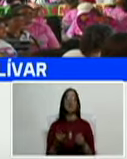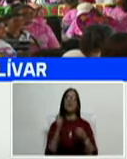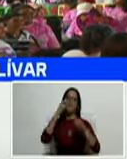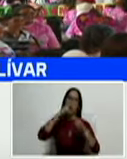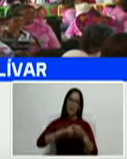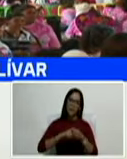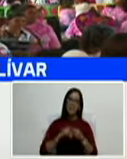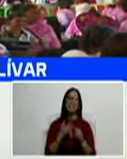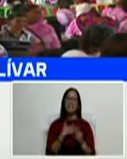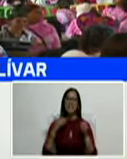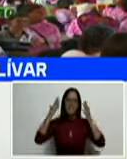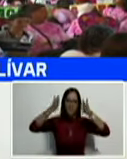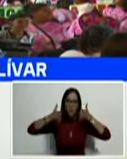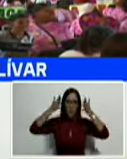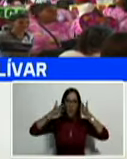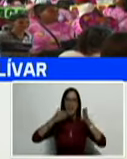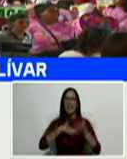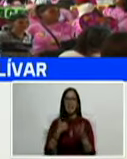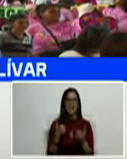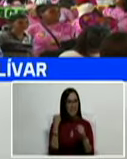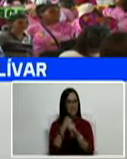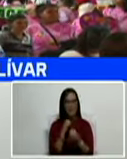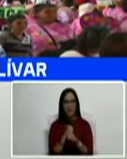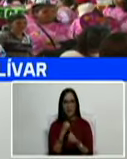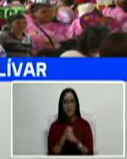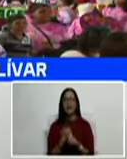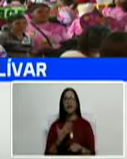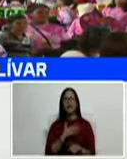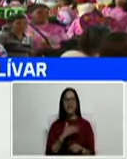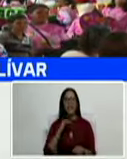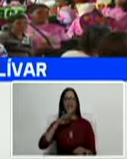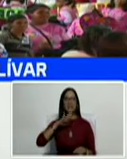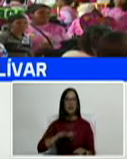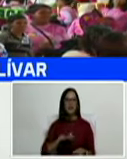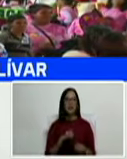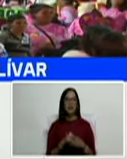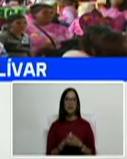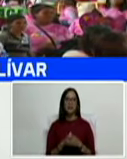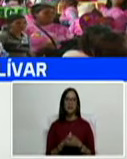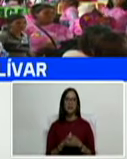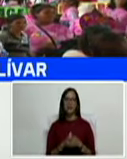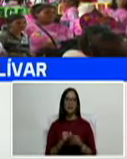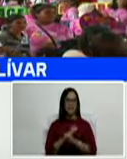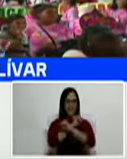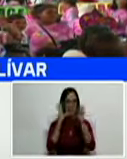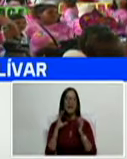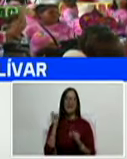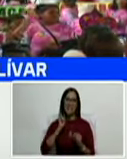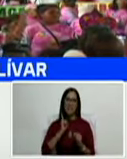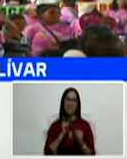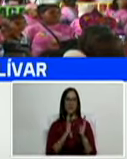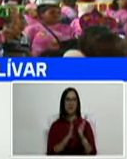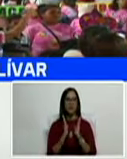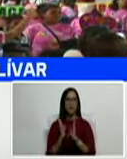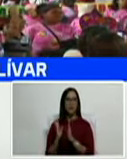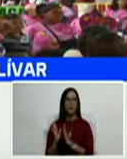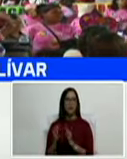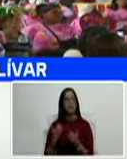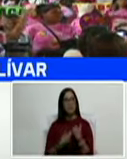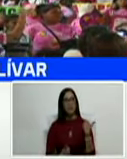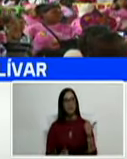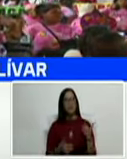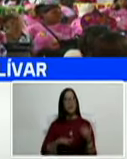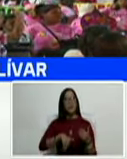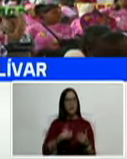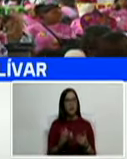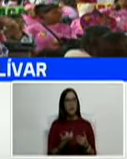formarse, que quieren el emprendimiento, que están demasiado claras que deben de organizarse, presidente, para